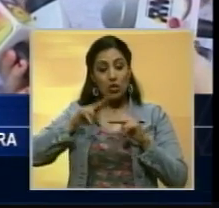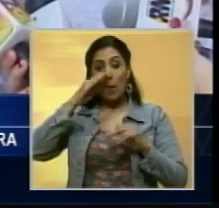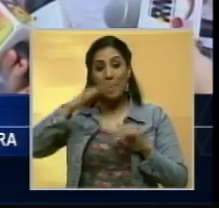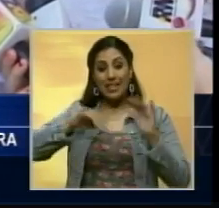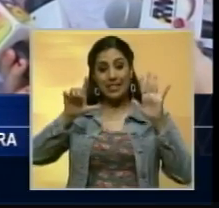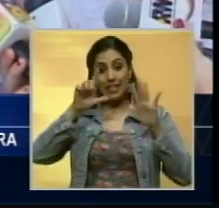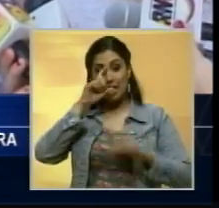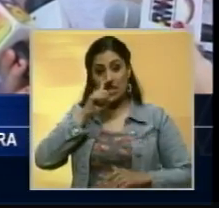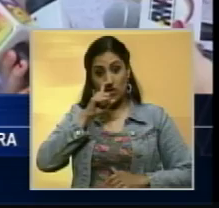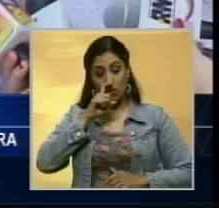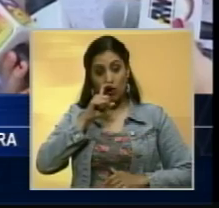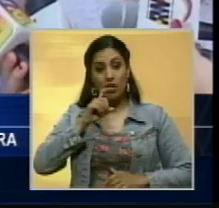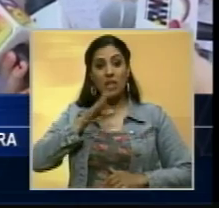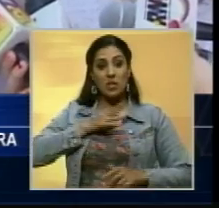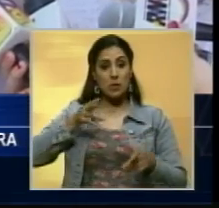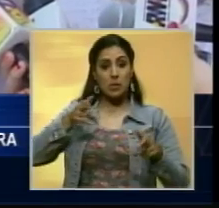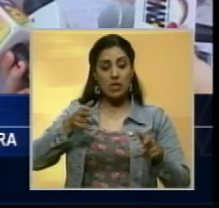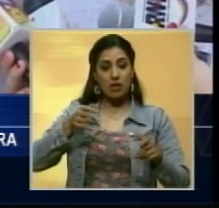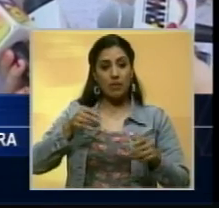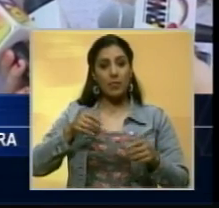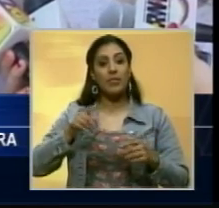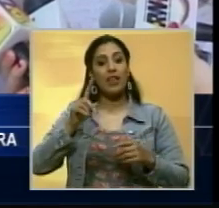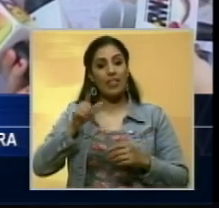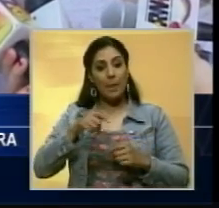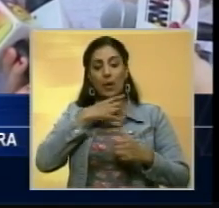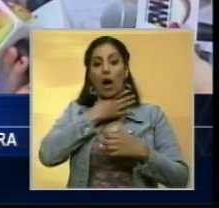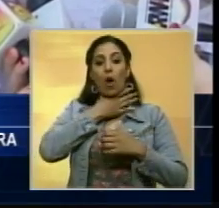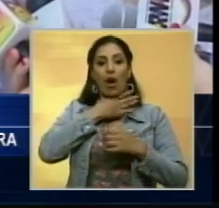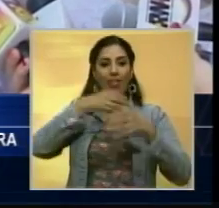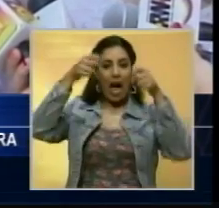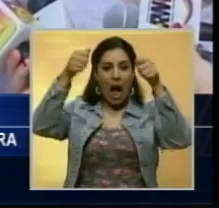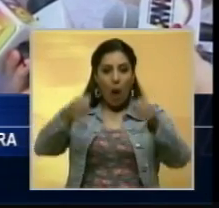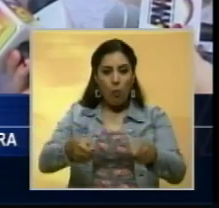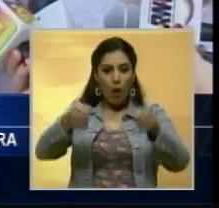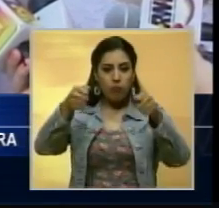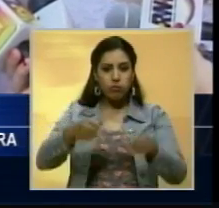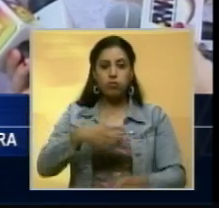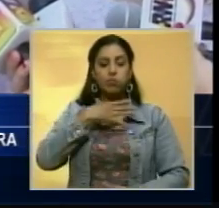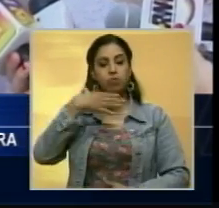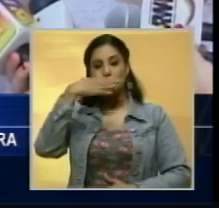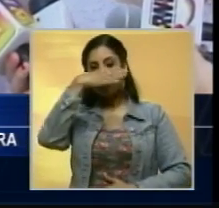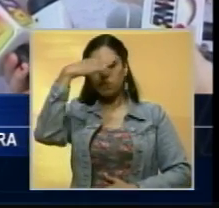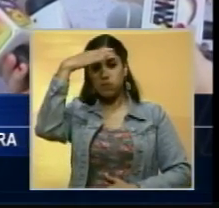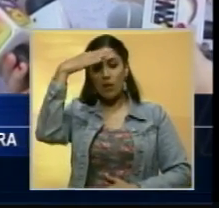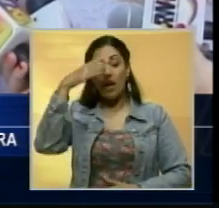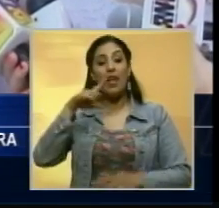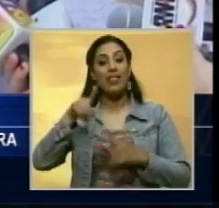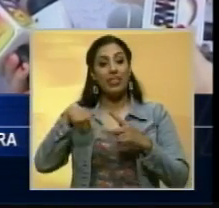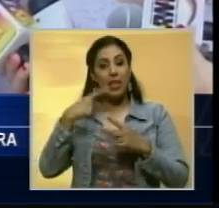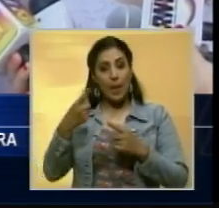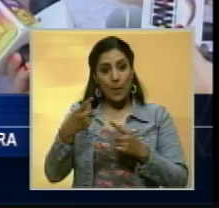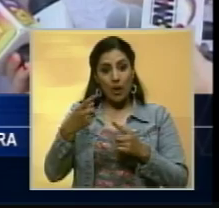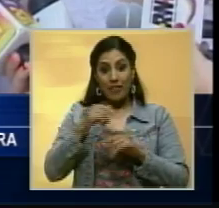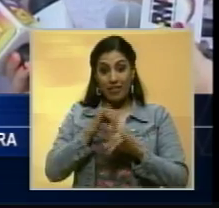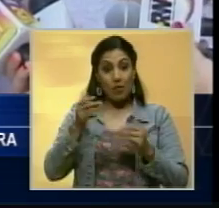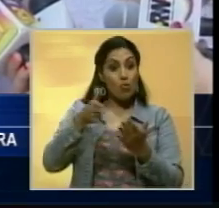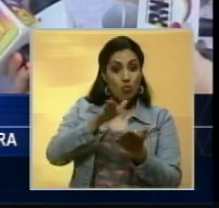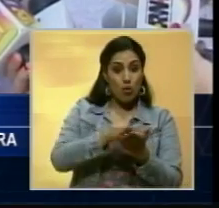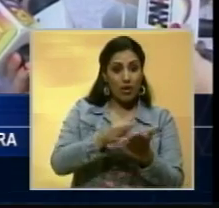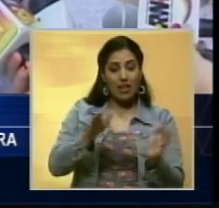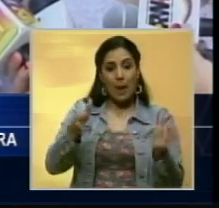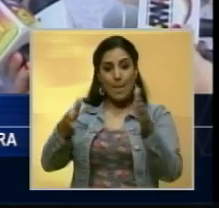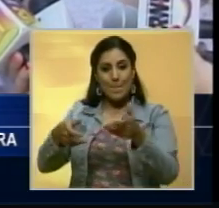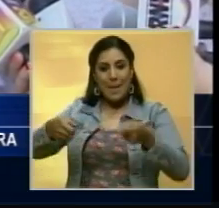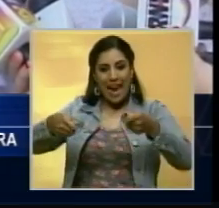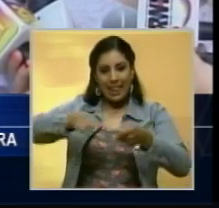menor de edad fue sometido igualmente y lo ahogó en el tanque de agua. donde lamentablemente después lo depositó